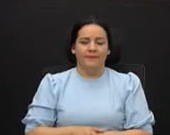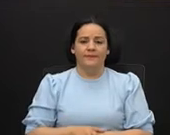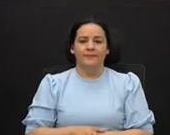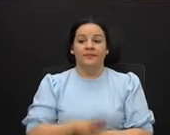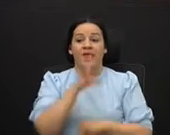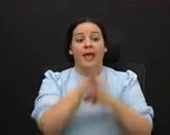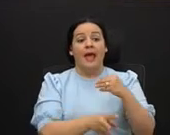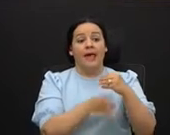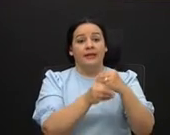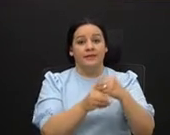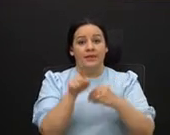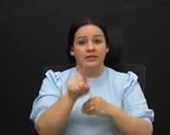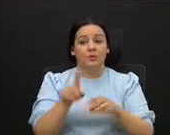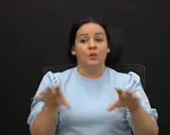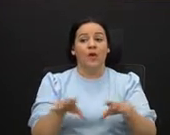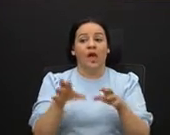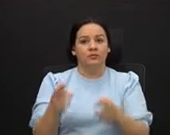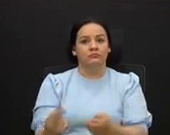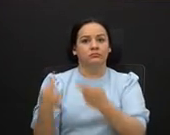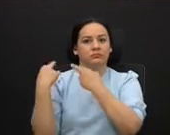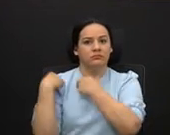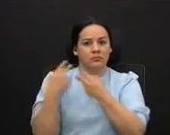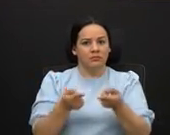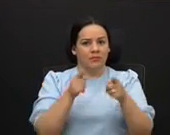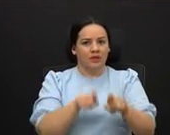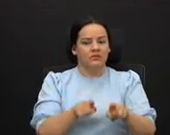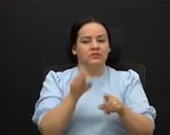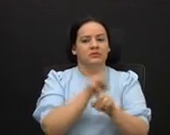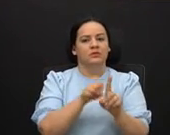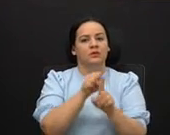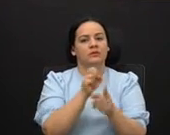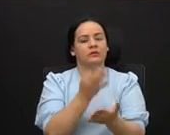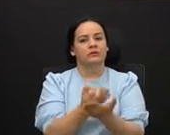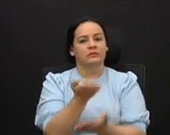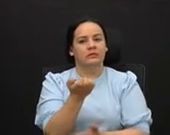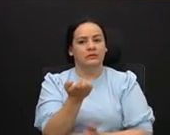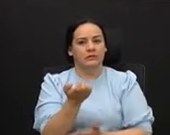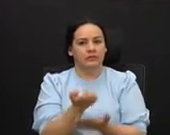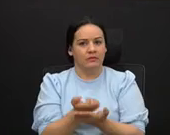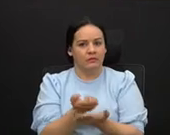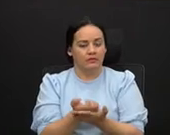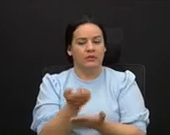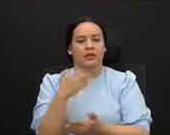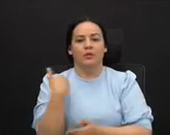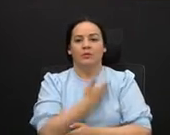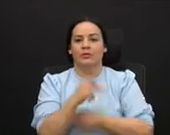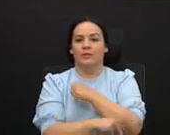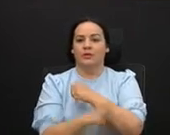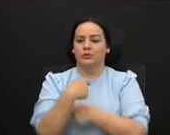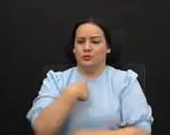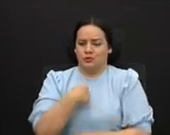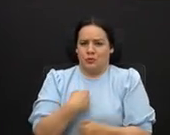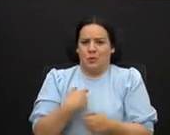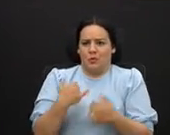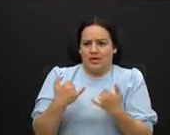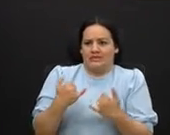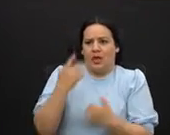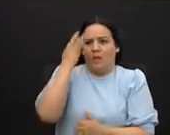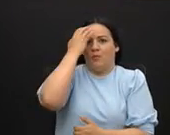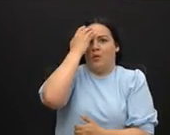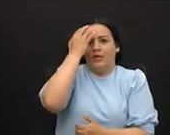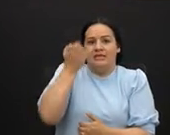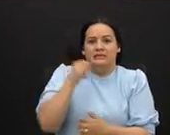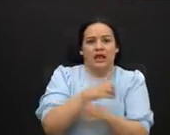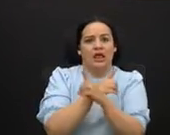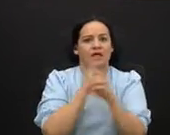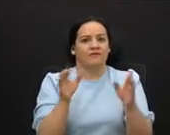es un actuar responsable con lo que está pasando en la situación fiscal de nuestro país. Más bien, yo hubiera estado preocupada si la Defensoría de los Habitantes